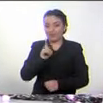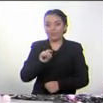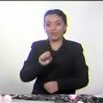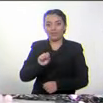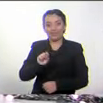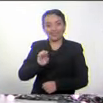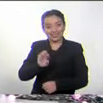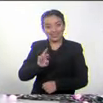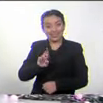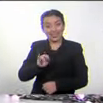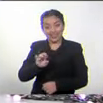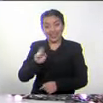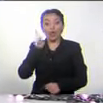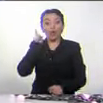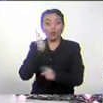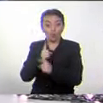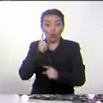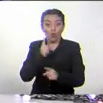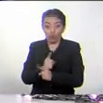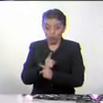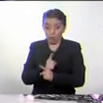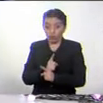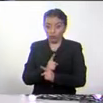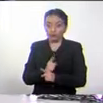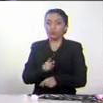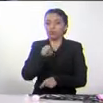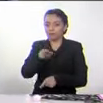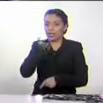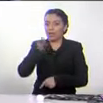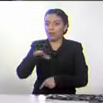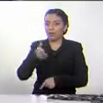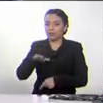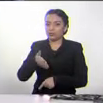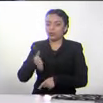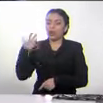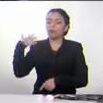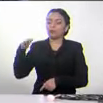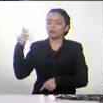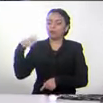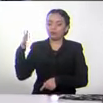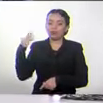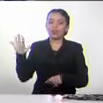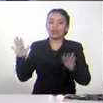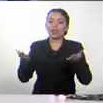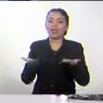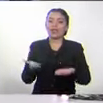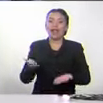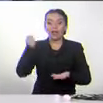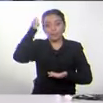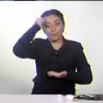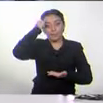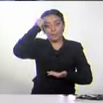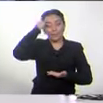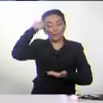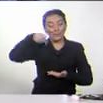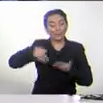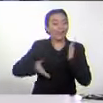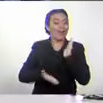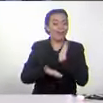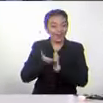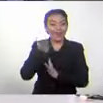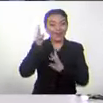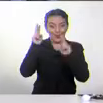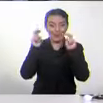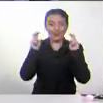hemos utilizado la experimentación para conocer más sobre este tema. Te invito a que la